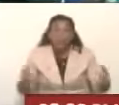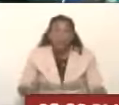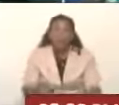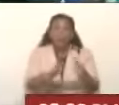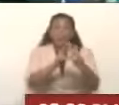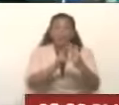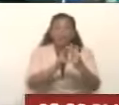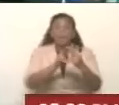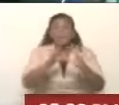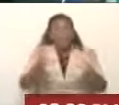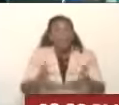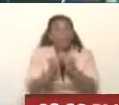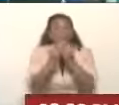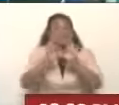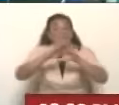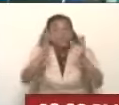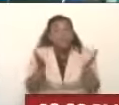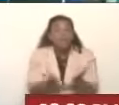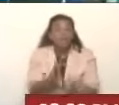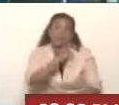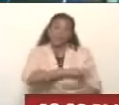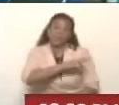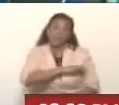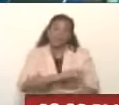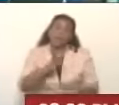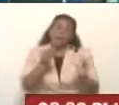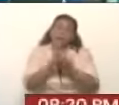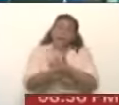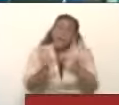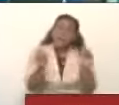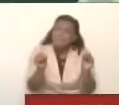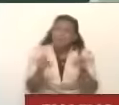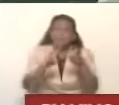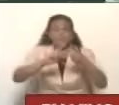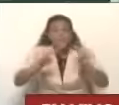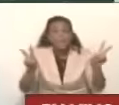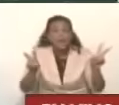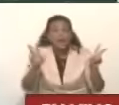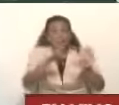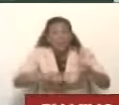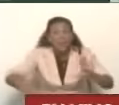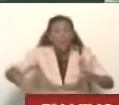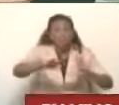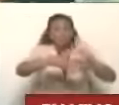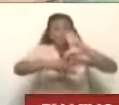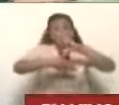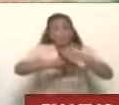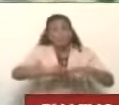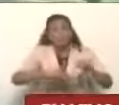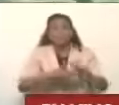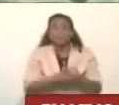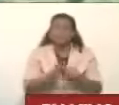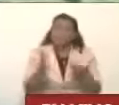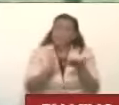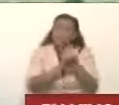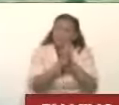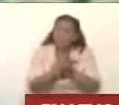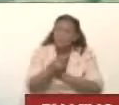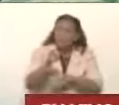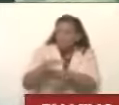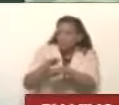para una alternativa social mundial. Allí se habló muchísimo de paz en el continente y quisiera cerrar con esto. Que